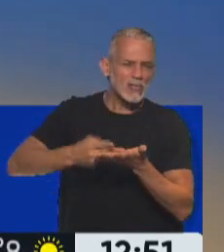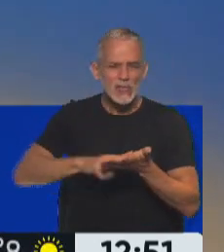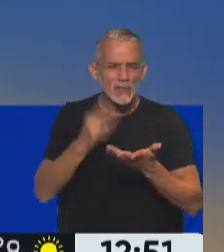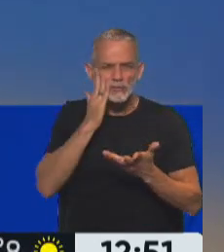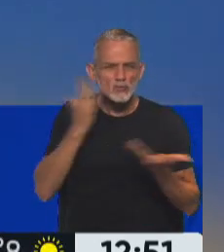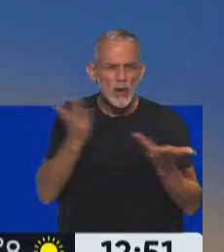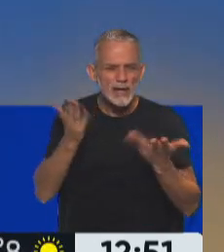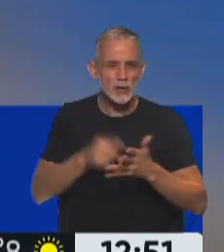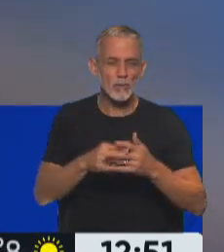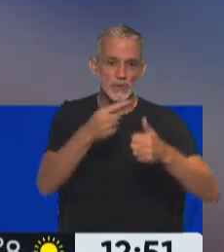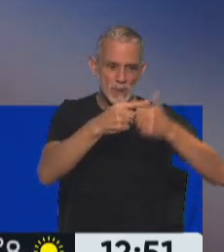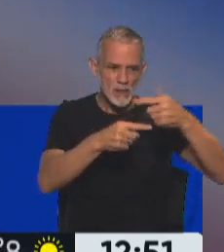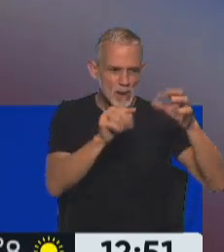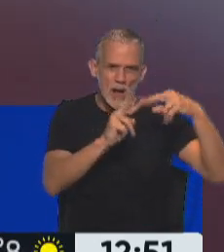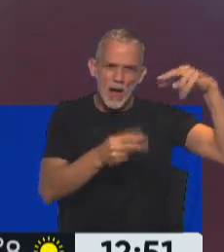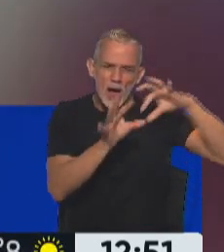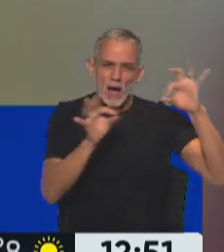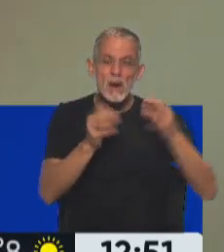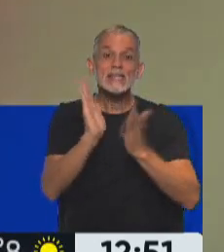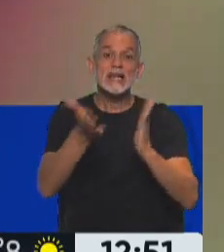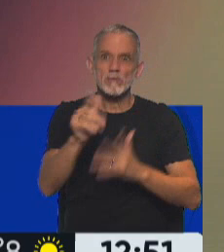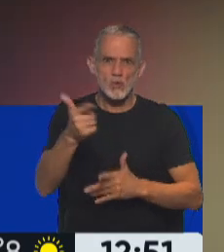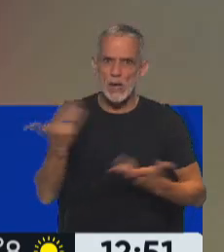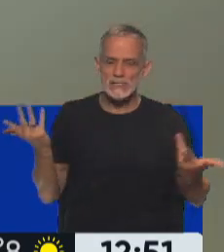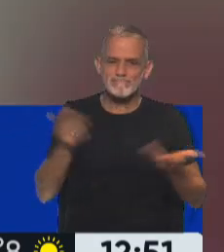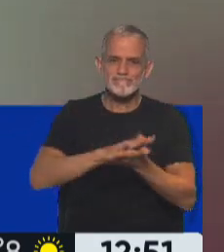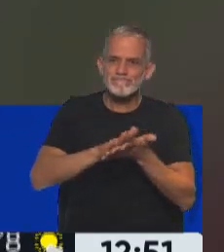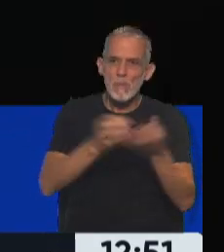cuadro genético hoy no se cura,